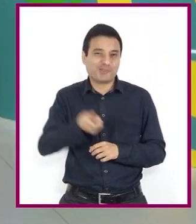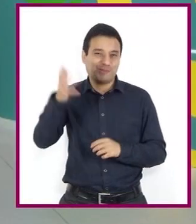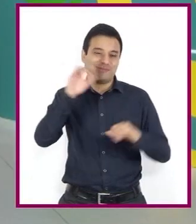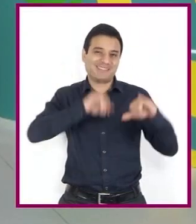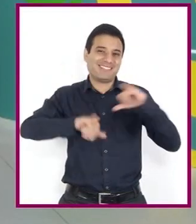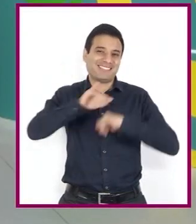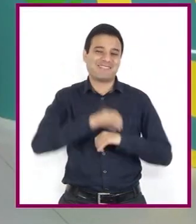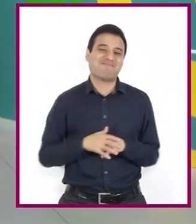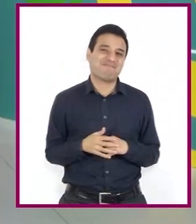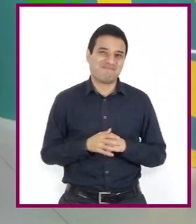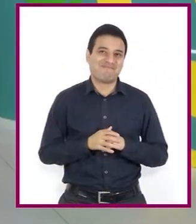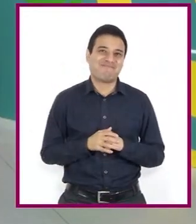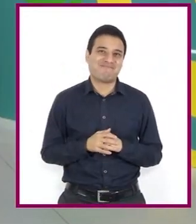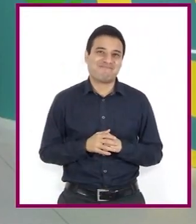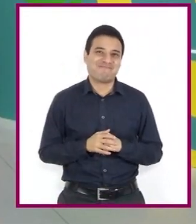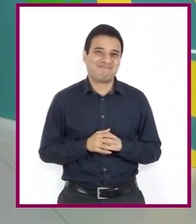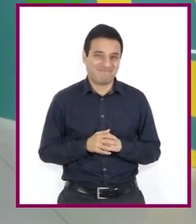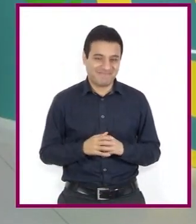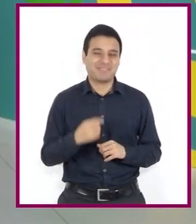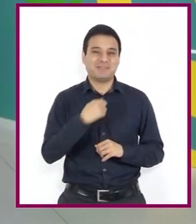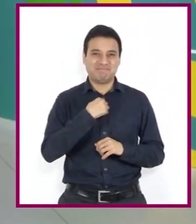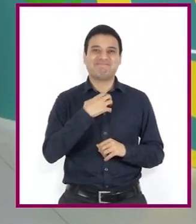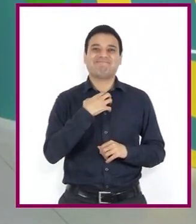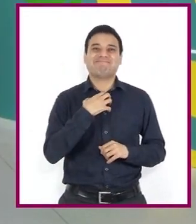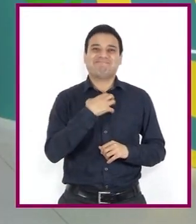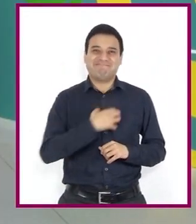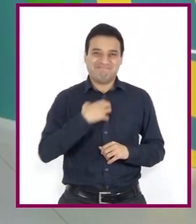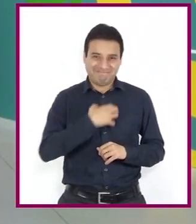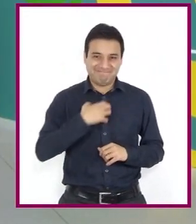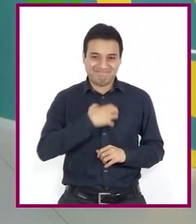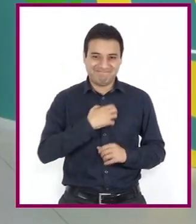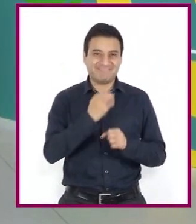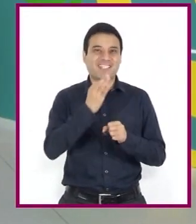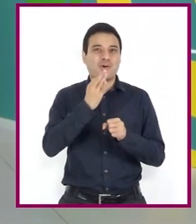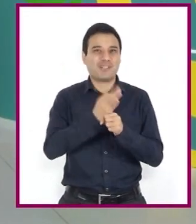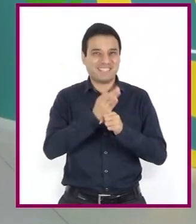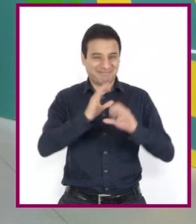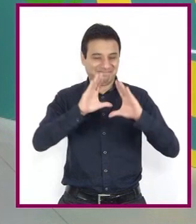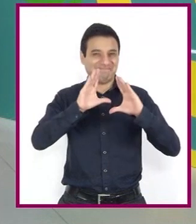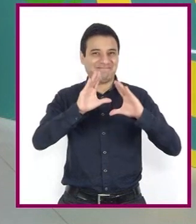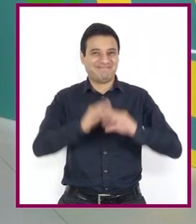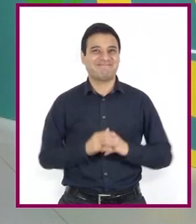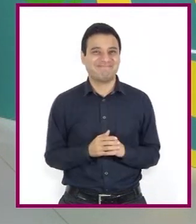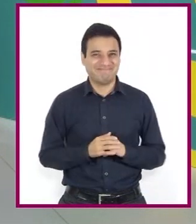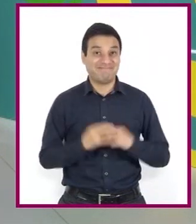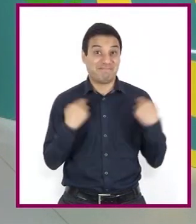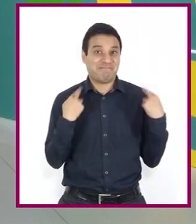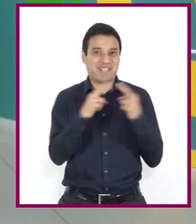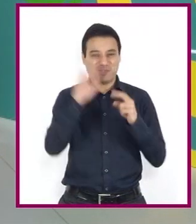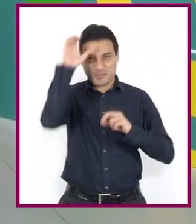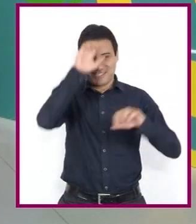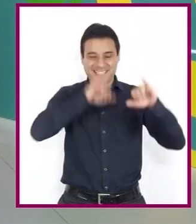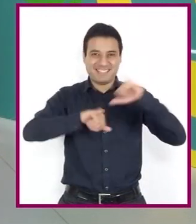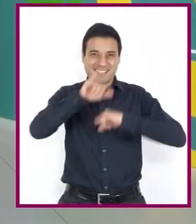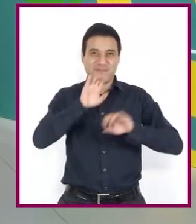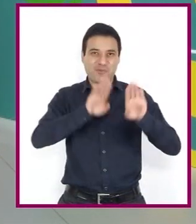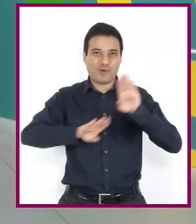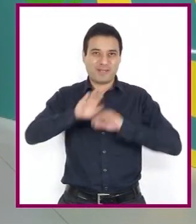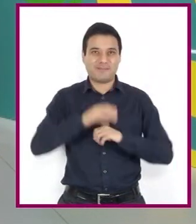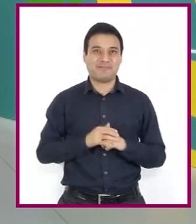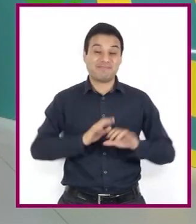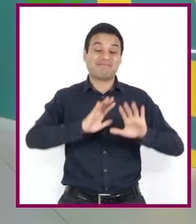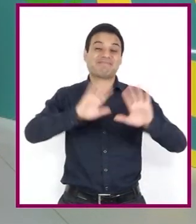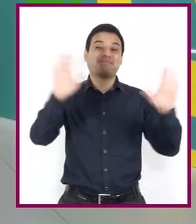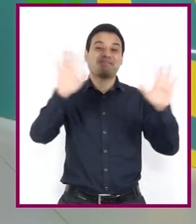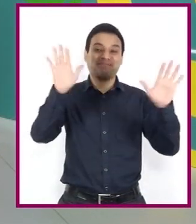escolares. Estuvimos muy contentos de ser, por el día de hoy, sus profesores de Ciencias Biología. Nos